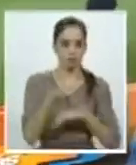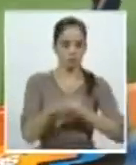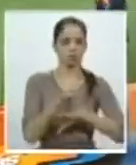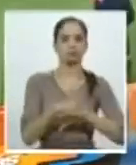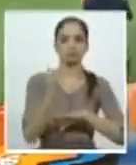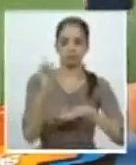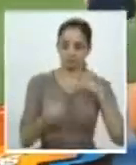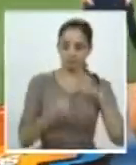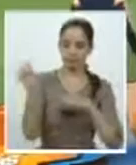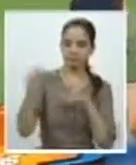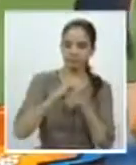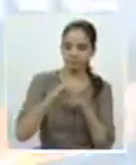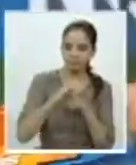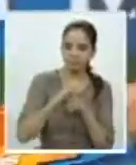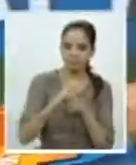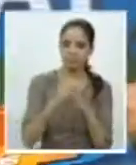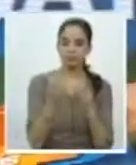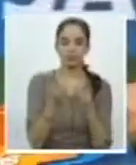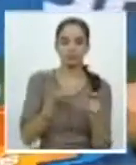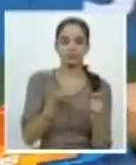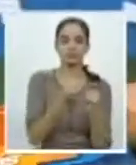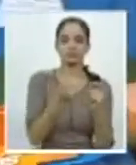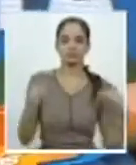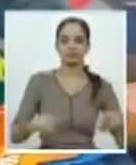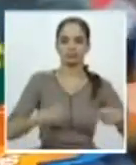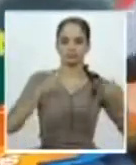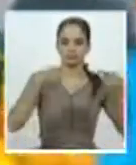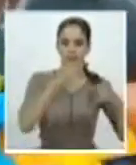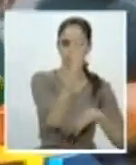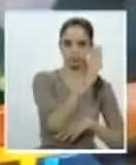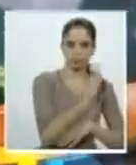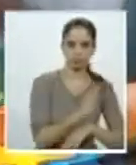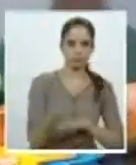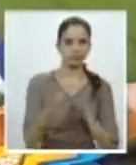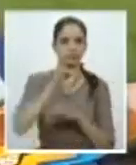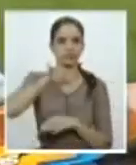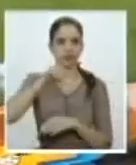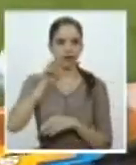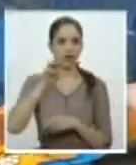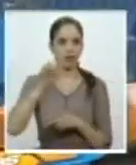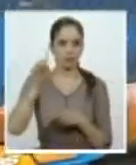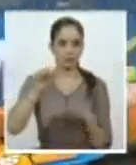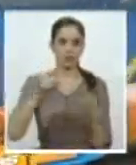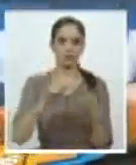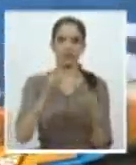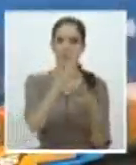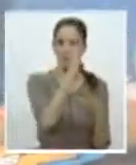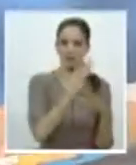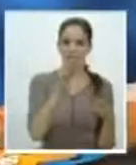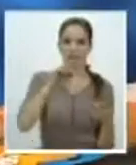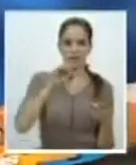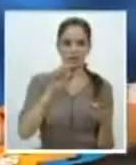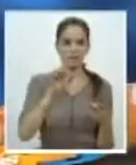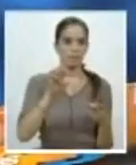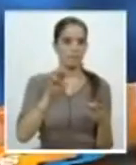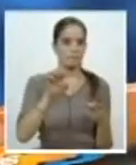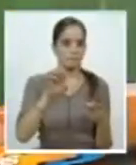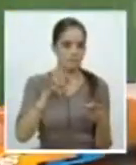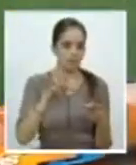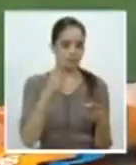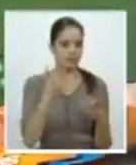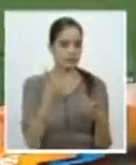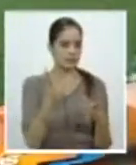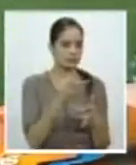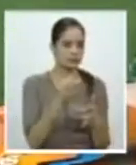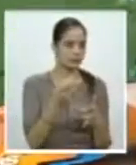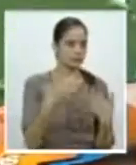cara al partido frente a Brasil. James Rodríguez y Neymar Jr., uno de los duelos más esperados en el Mundial. Falcao al